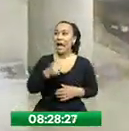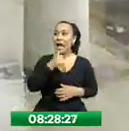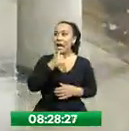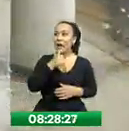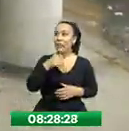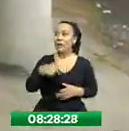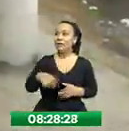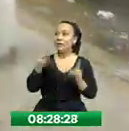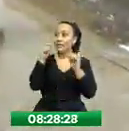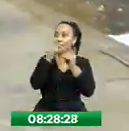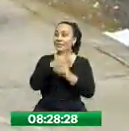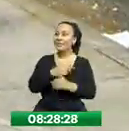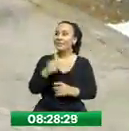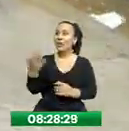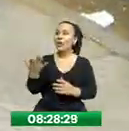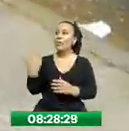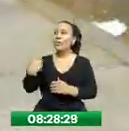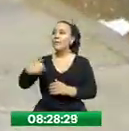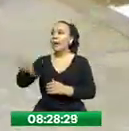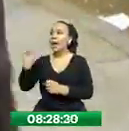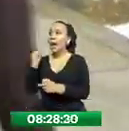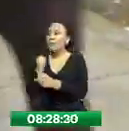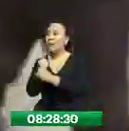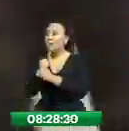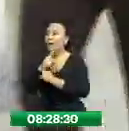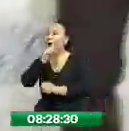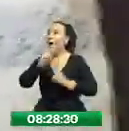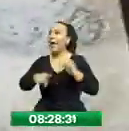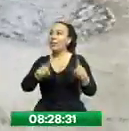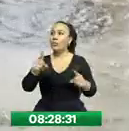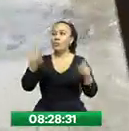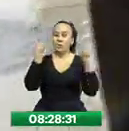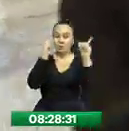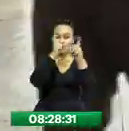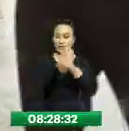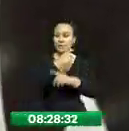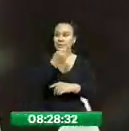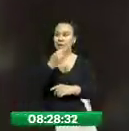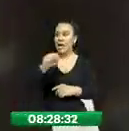desperdiciando. Ha llegado hasta las avenidas principales. Acá la señora.